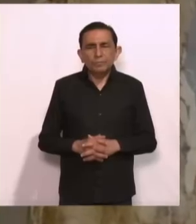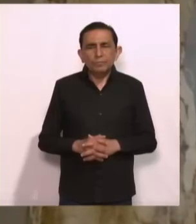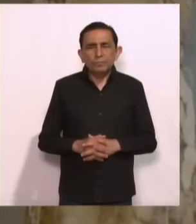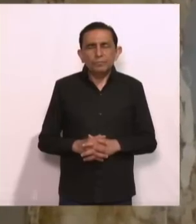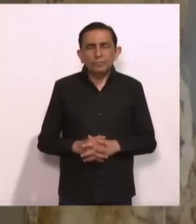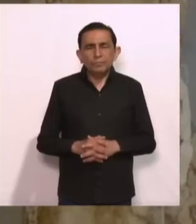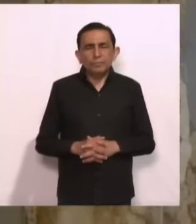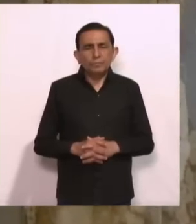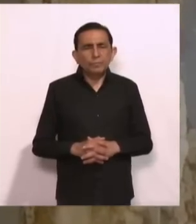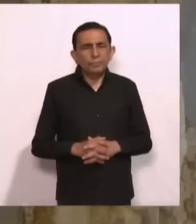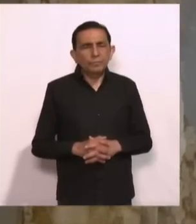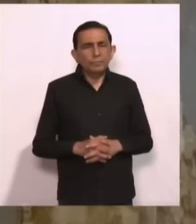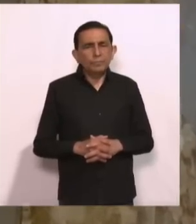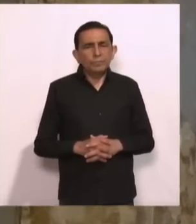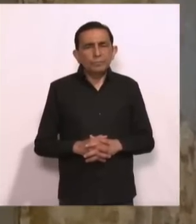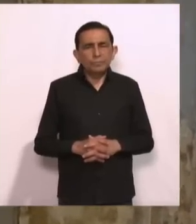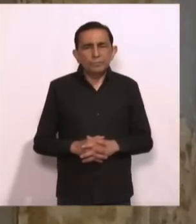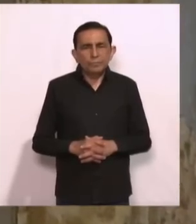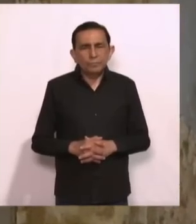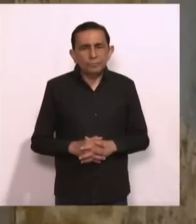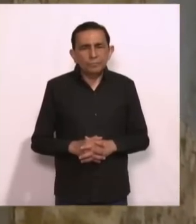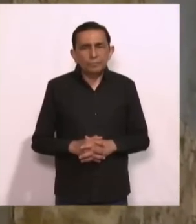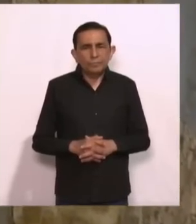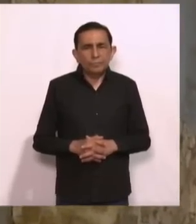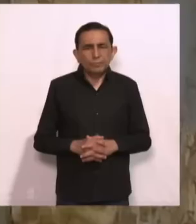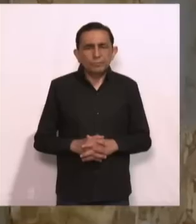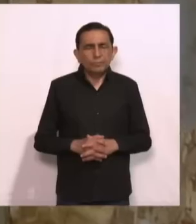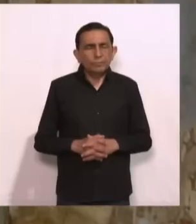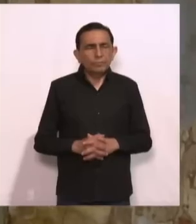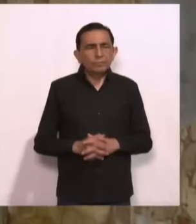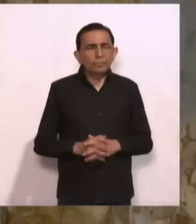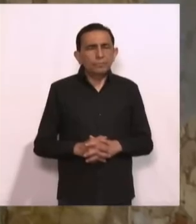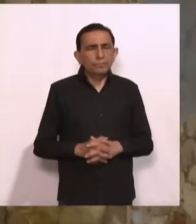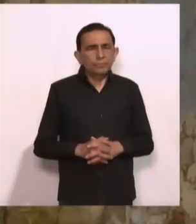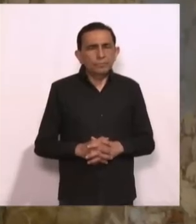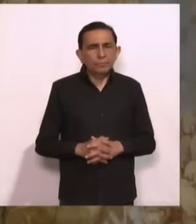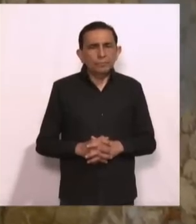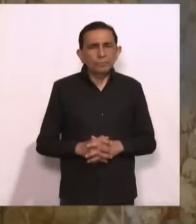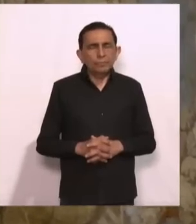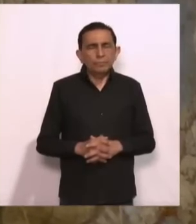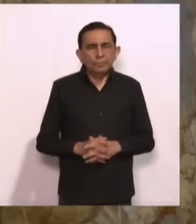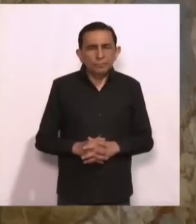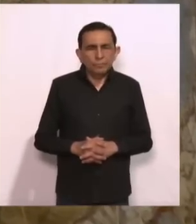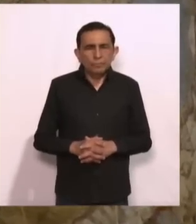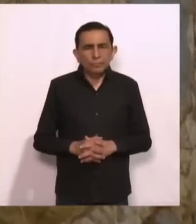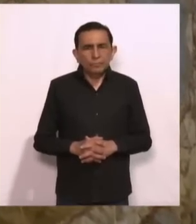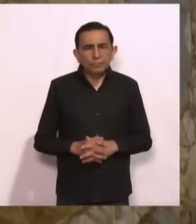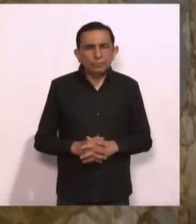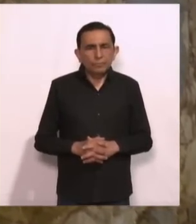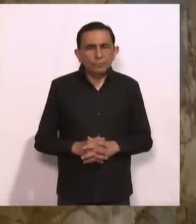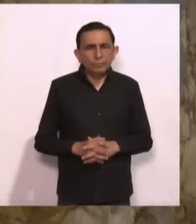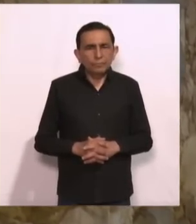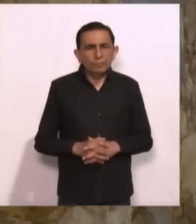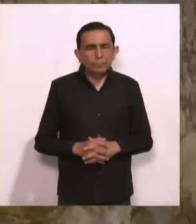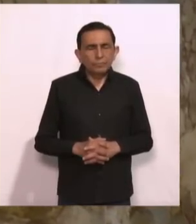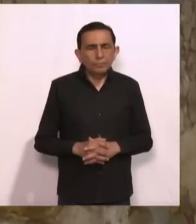al Padre, sabiendo que iba camino a su